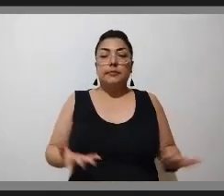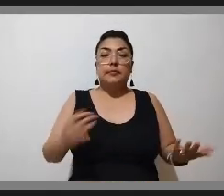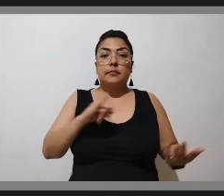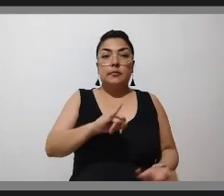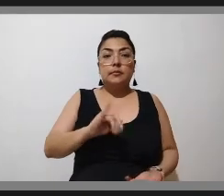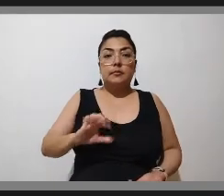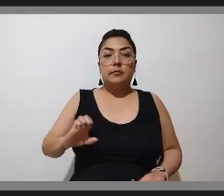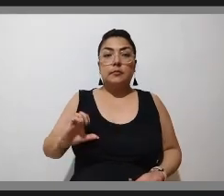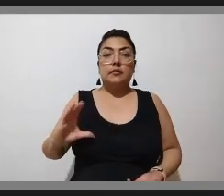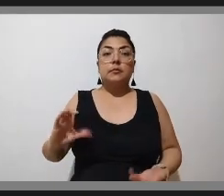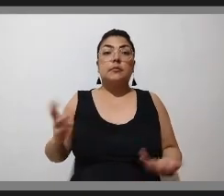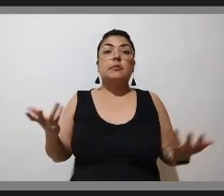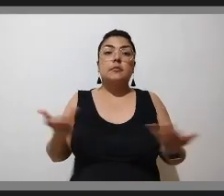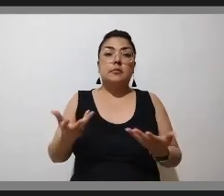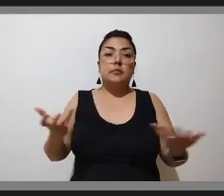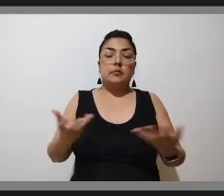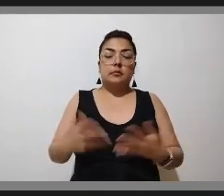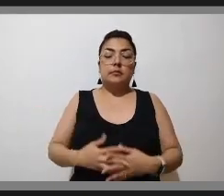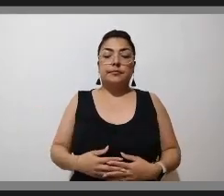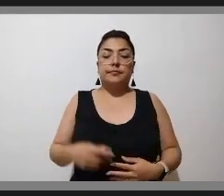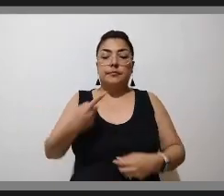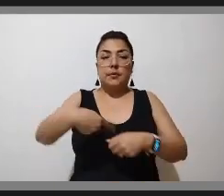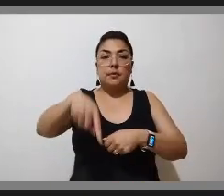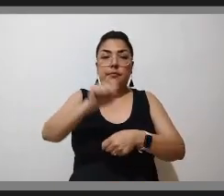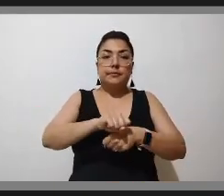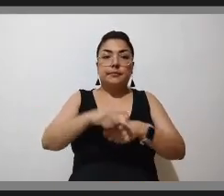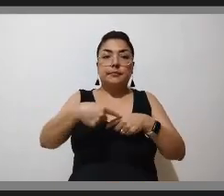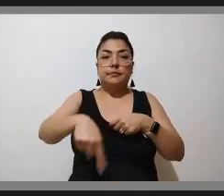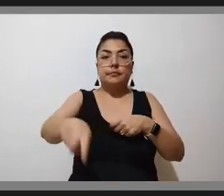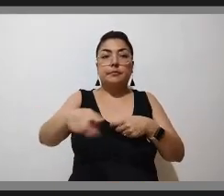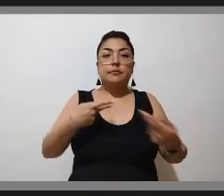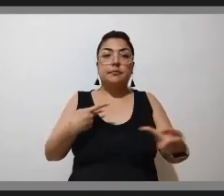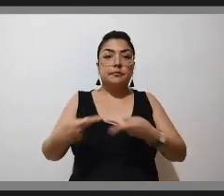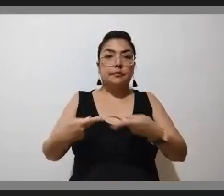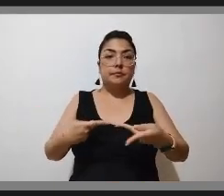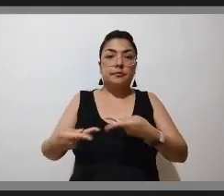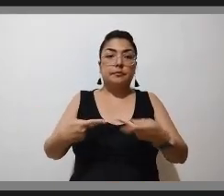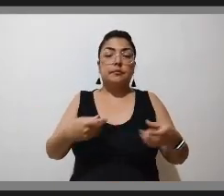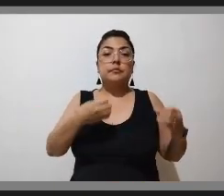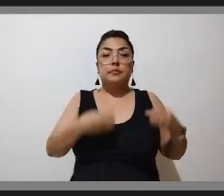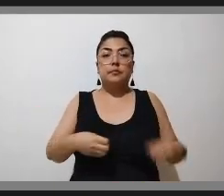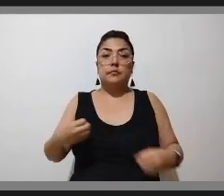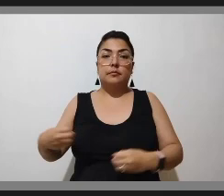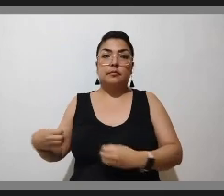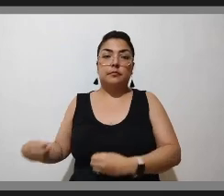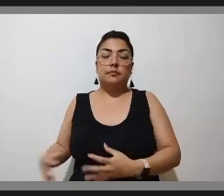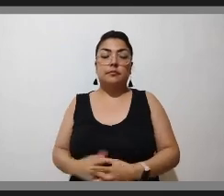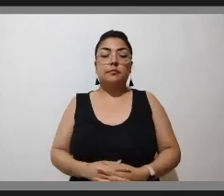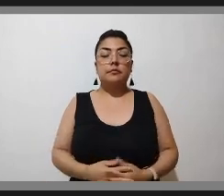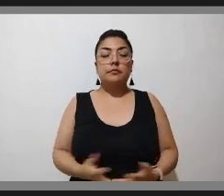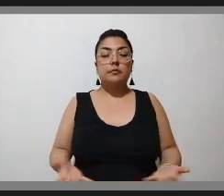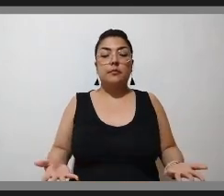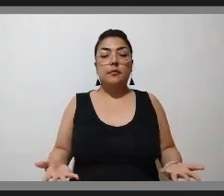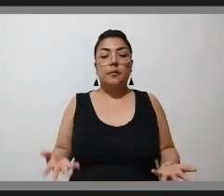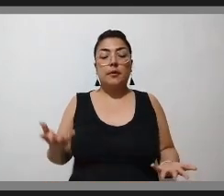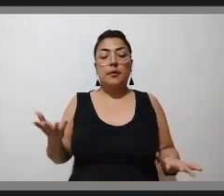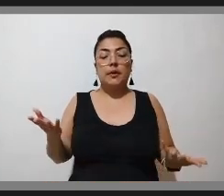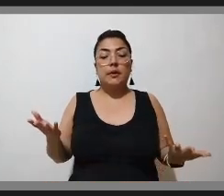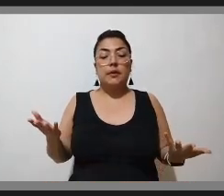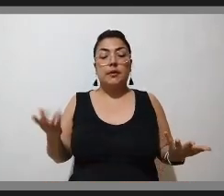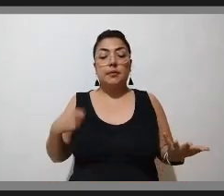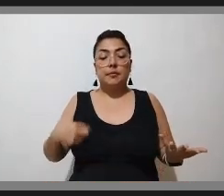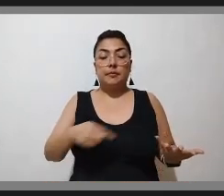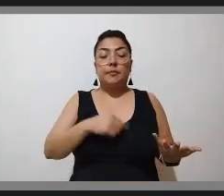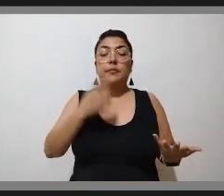a lo que va a ser el instituto, precisamente tenemos preparada una semana muy ocupada, una semana en la cual queremos